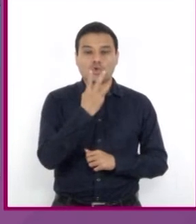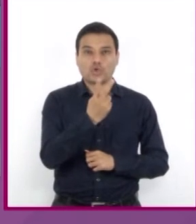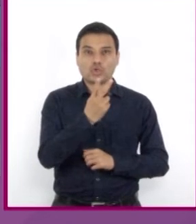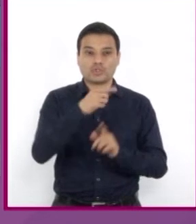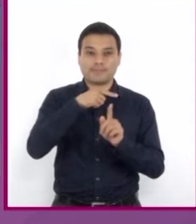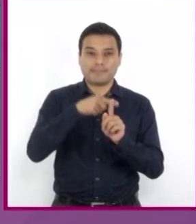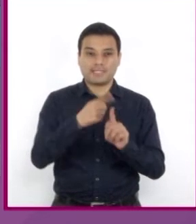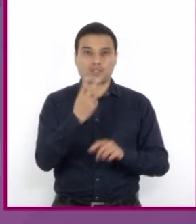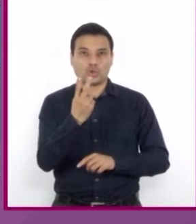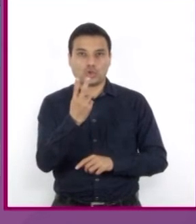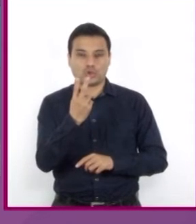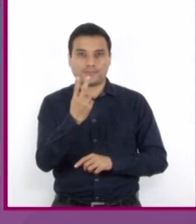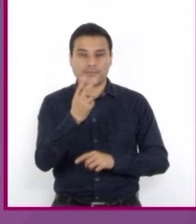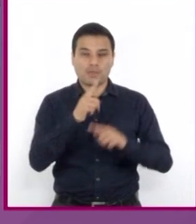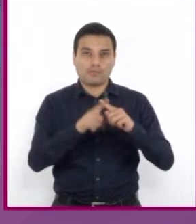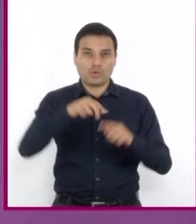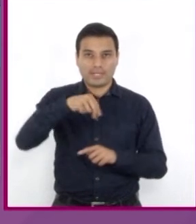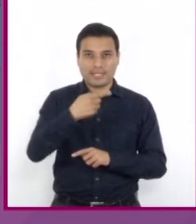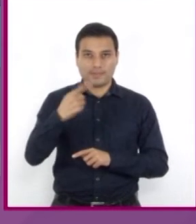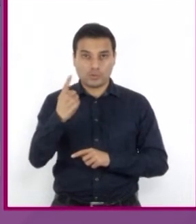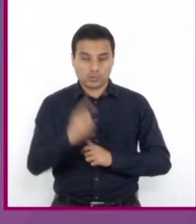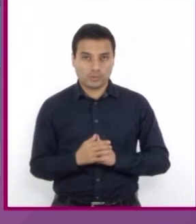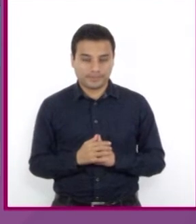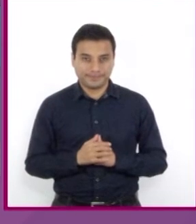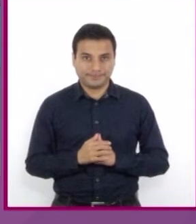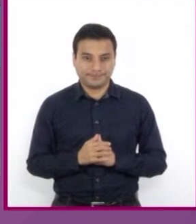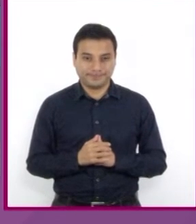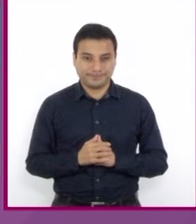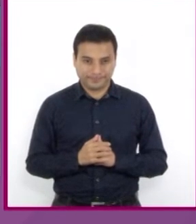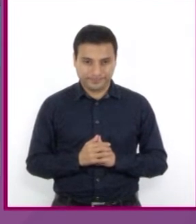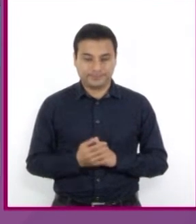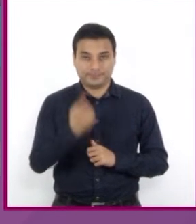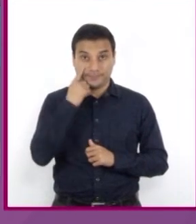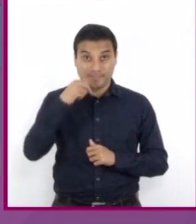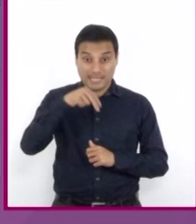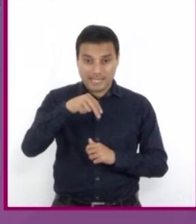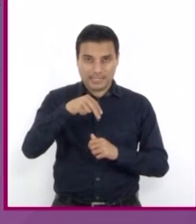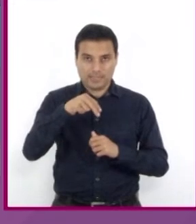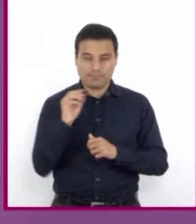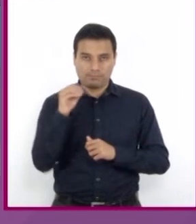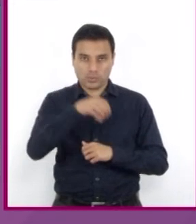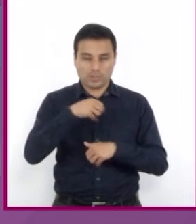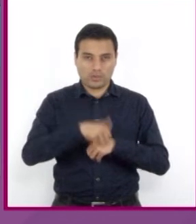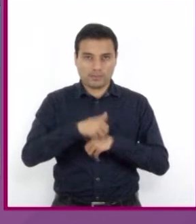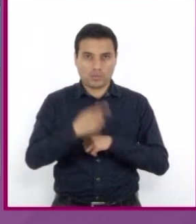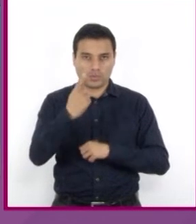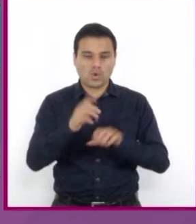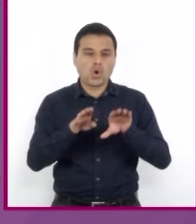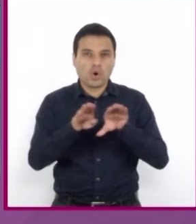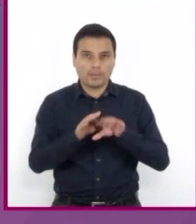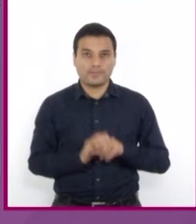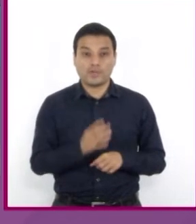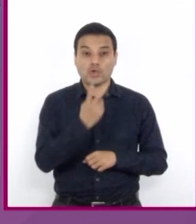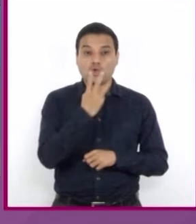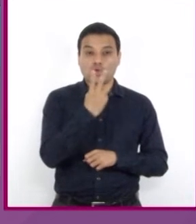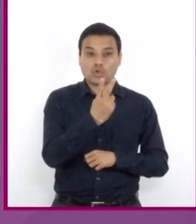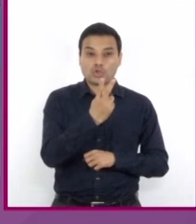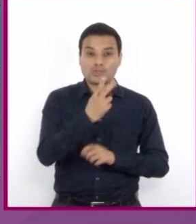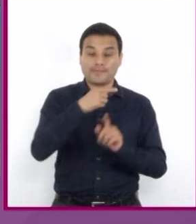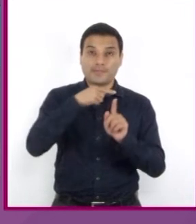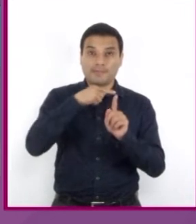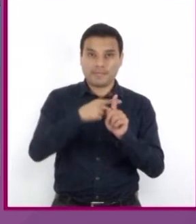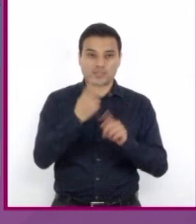de la diferencia de n y 1, al sustituir n por el valor de 1 queda 2 más el doble